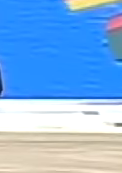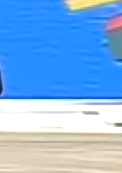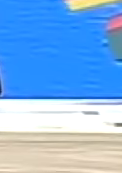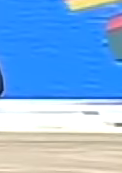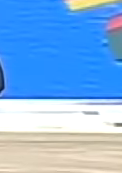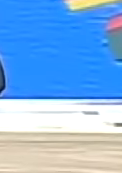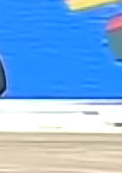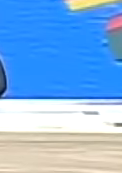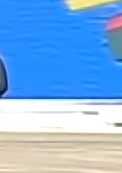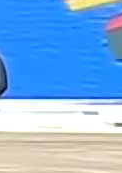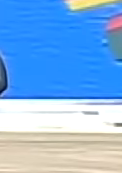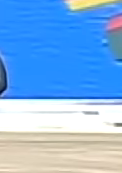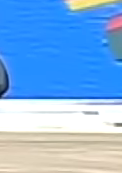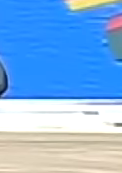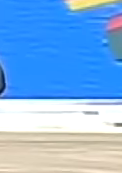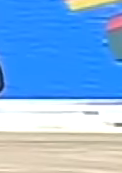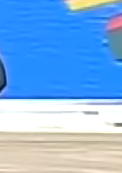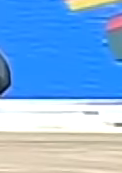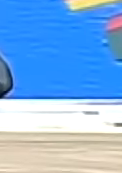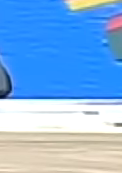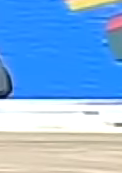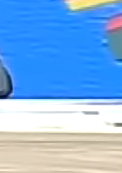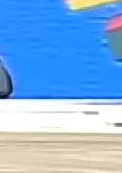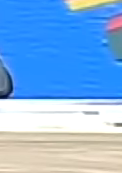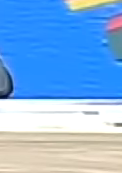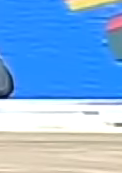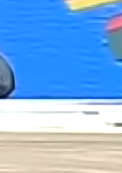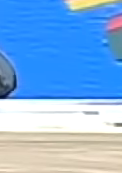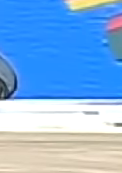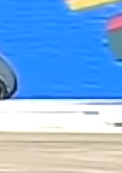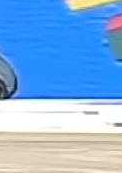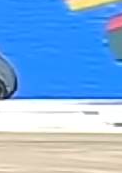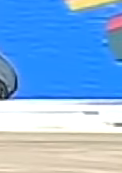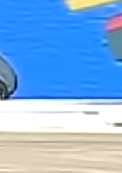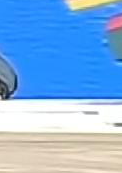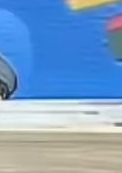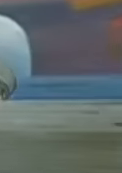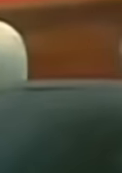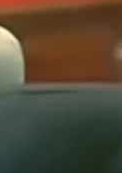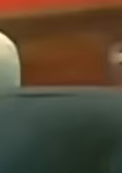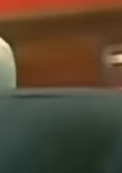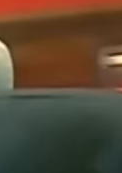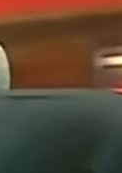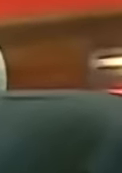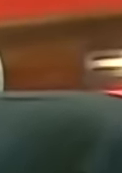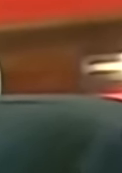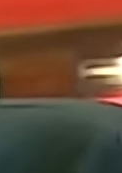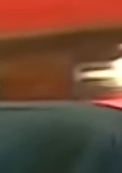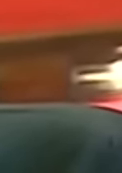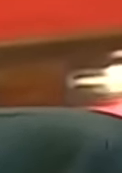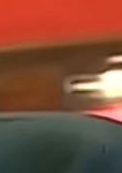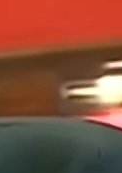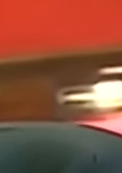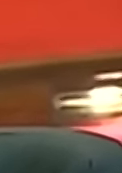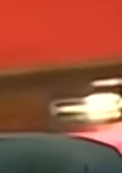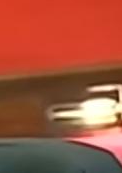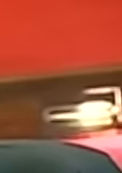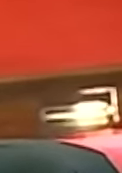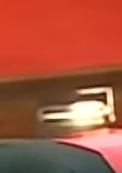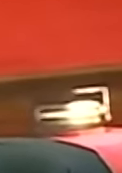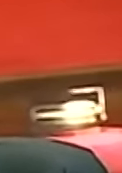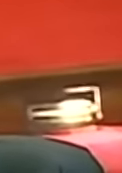comentario sobre este primer decreto de la corona española? Muchas gracias, señor